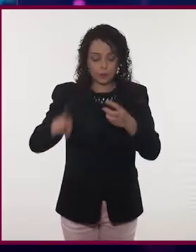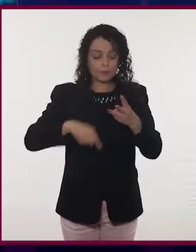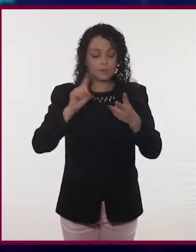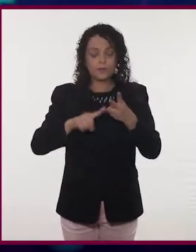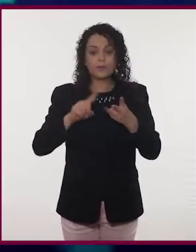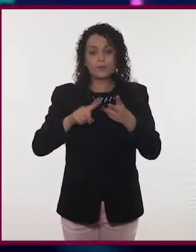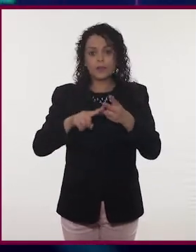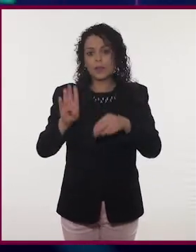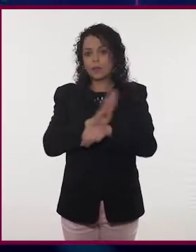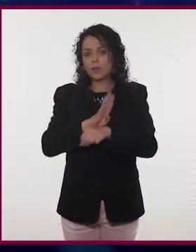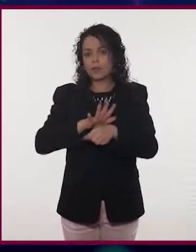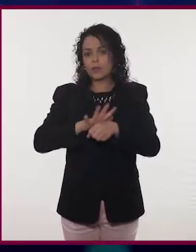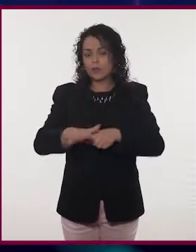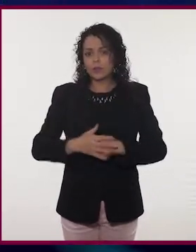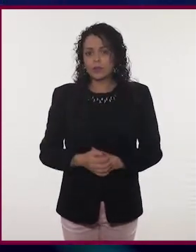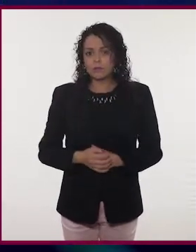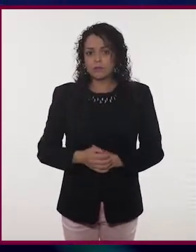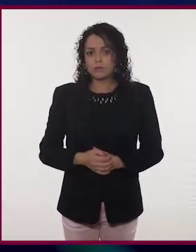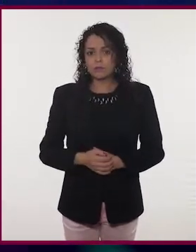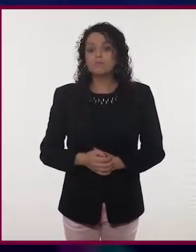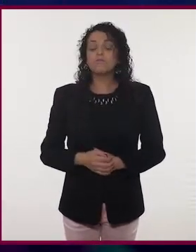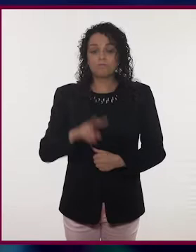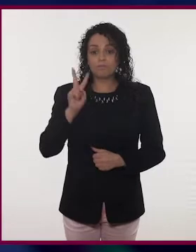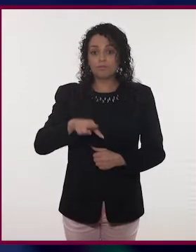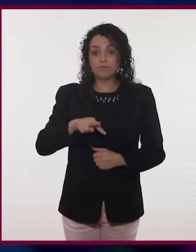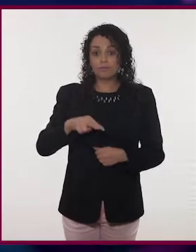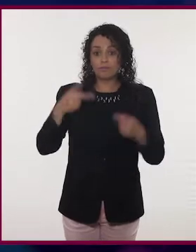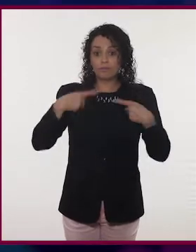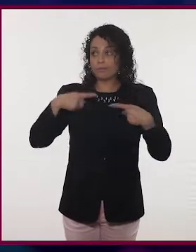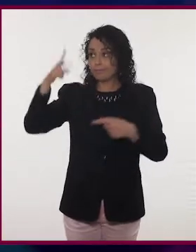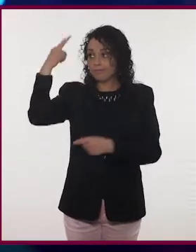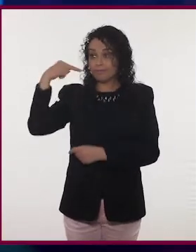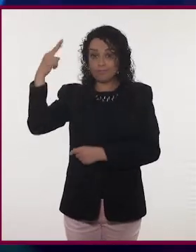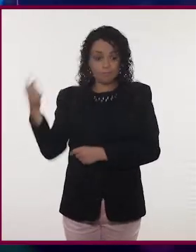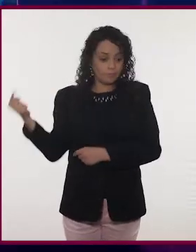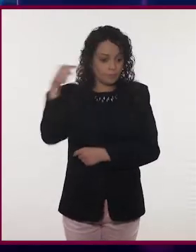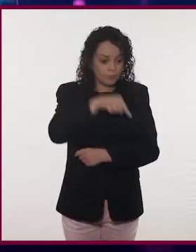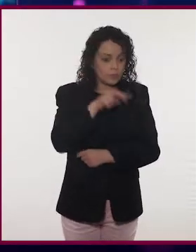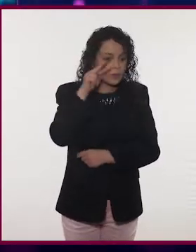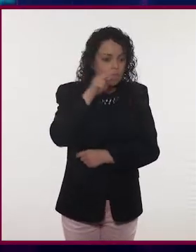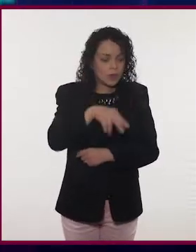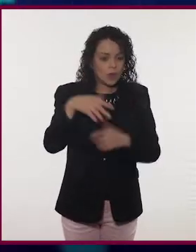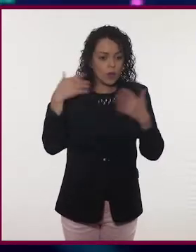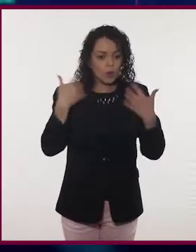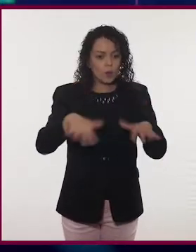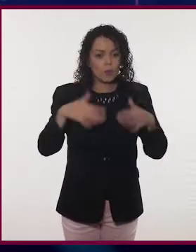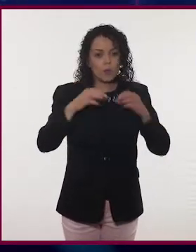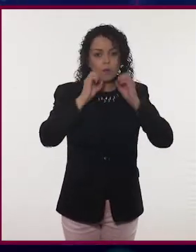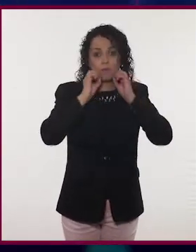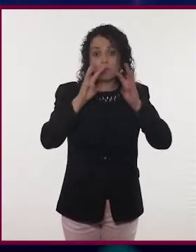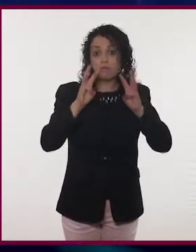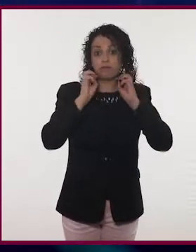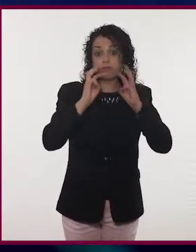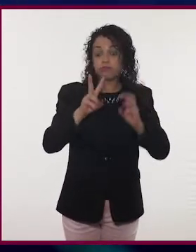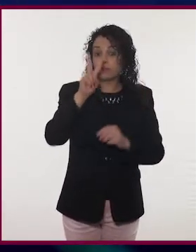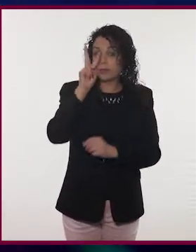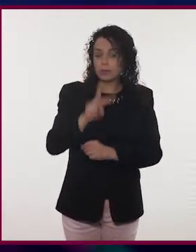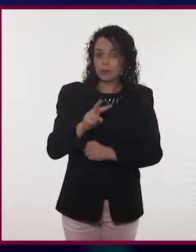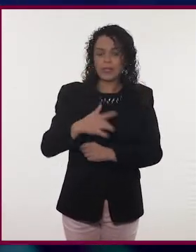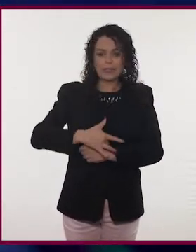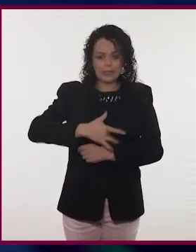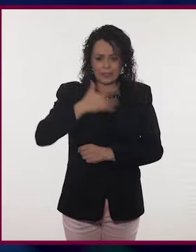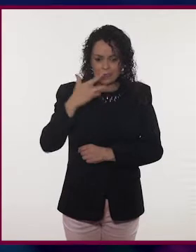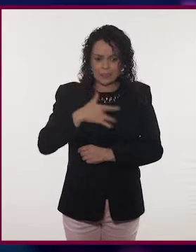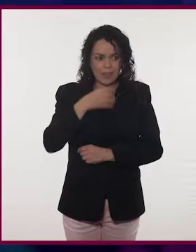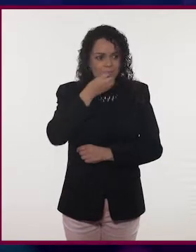veo es que genera experiencias transformadoras para los viajeros. Realmente los viajeros se van mucho más sensibilizados,